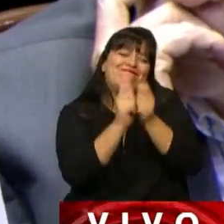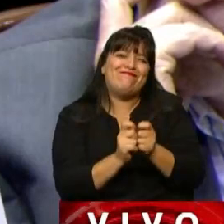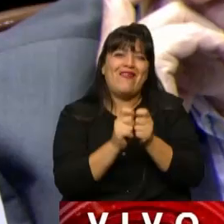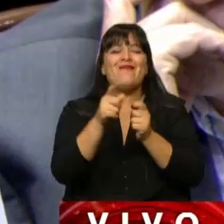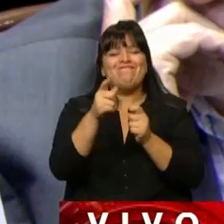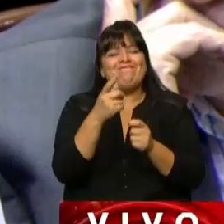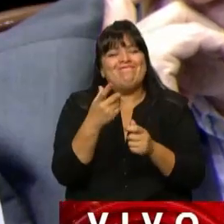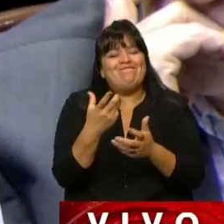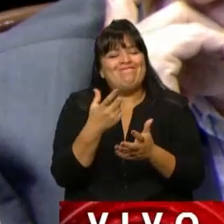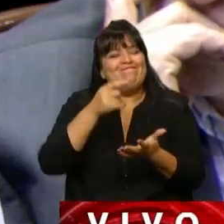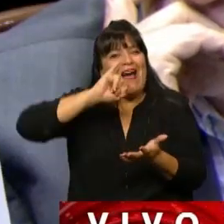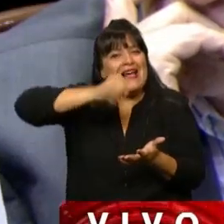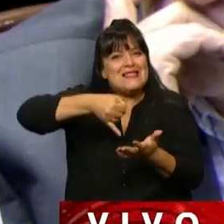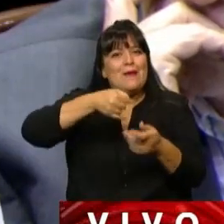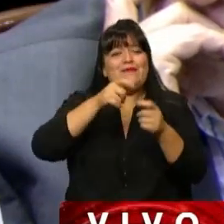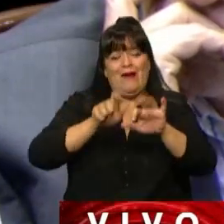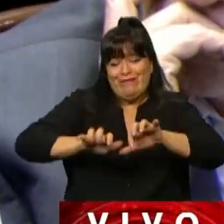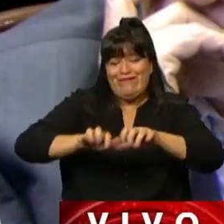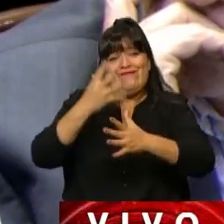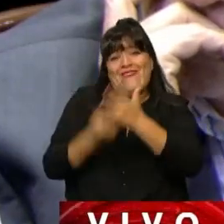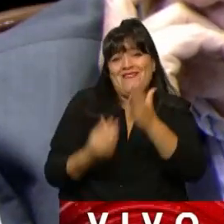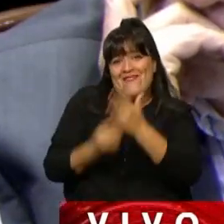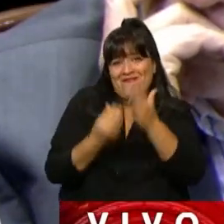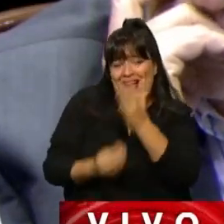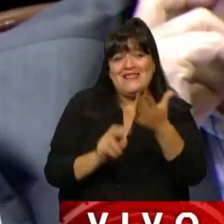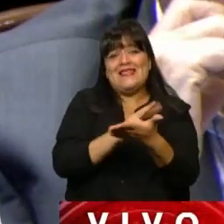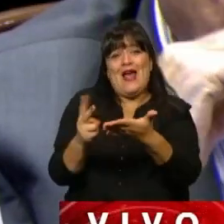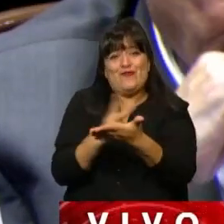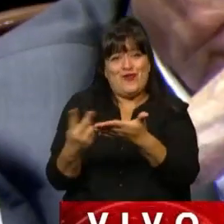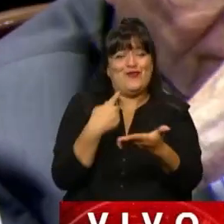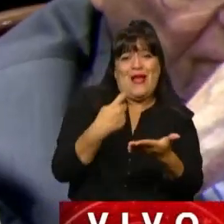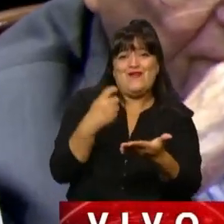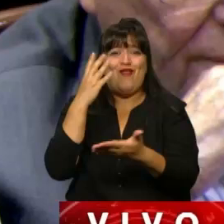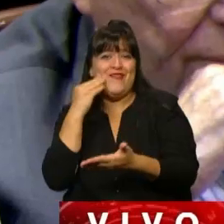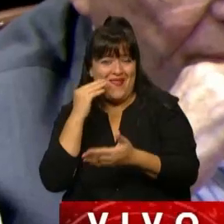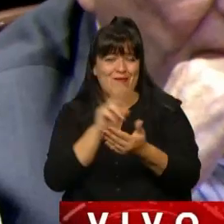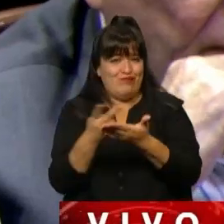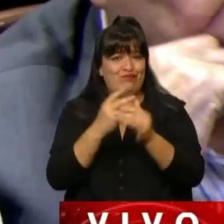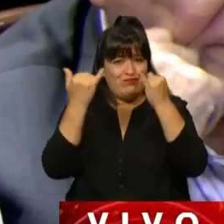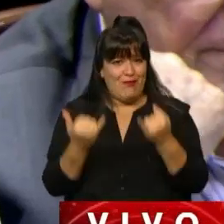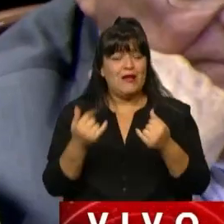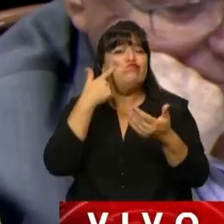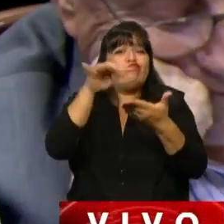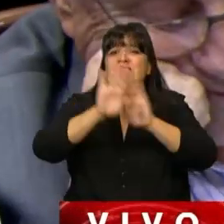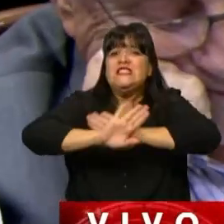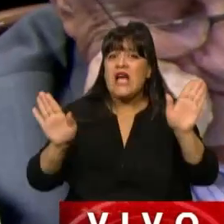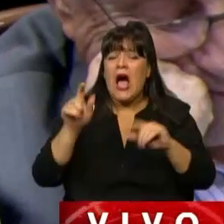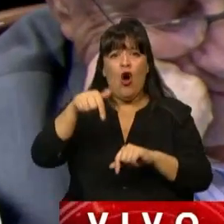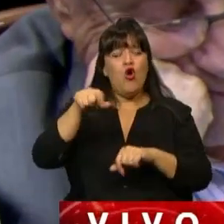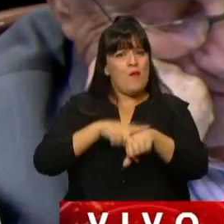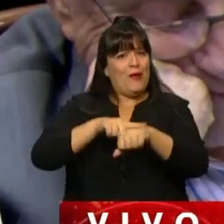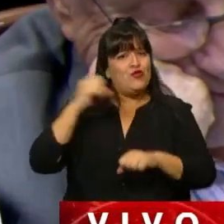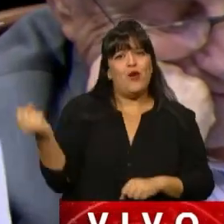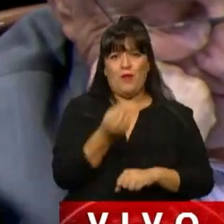de rata, hasta de errores de tipeo que se pudieron revisar en este Congreso de la Nación. Así que es un hecho